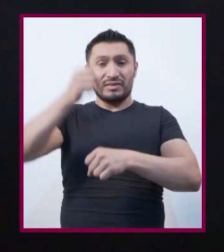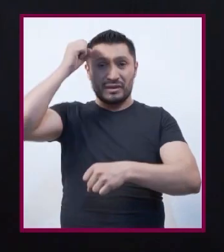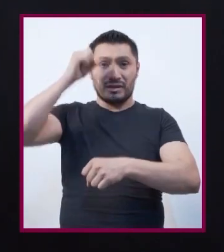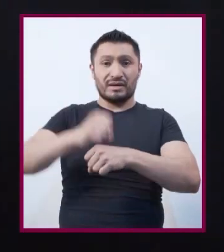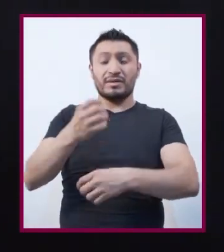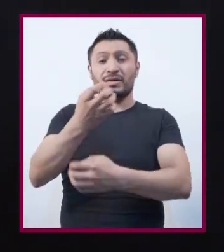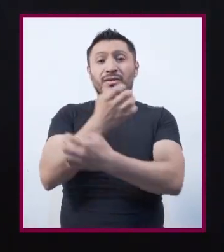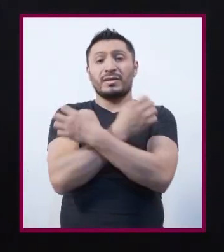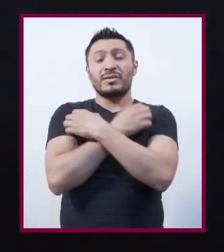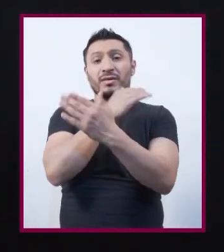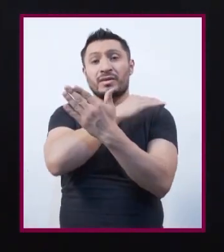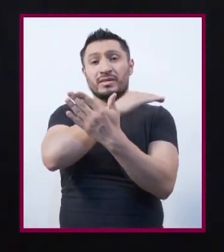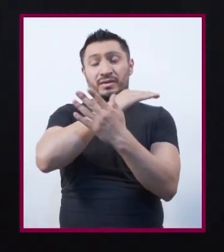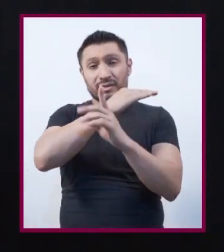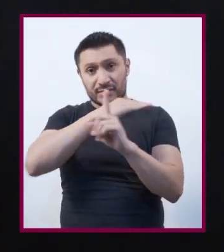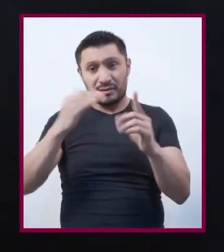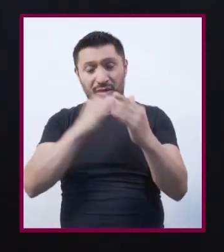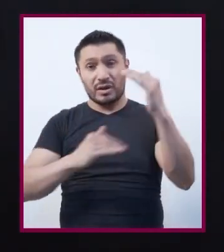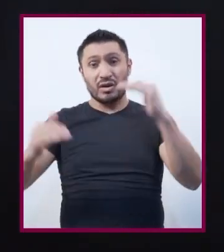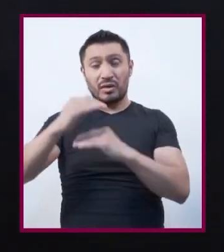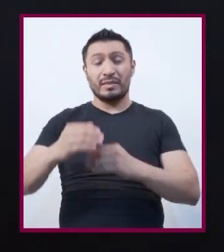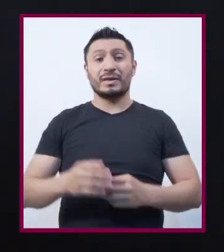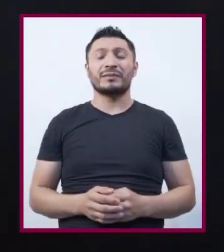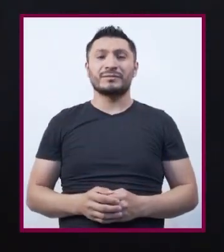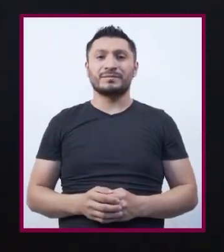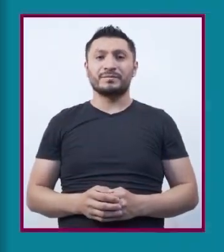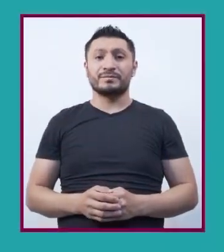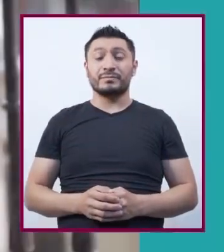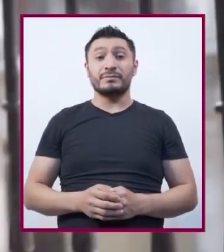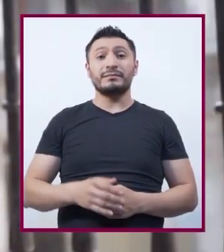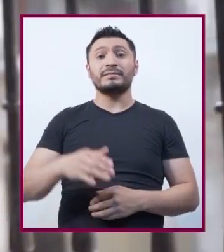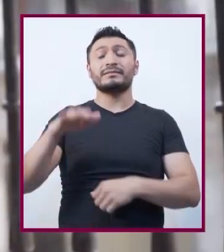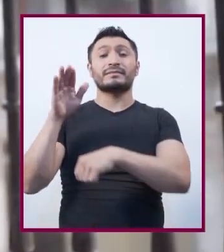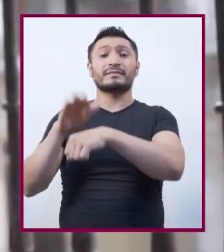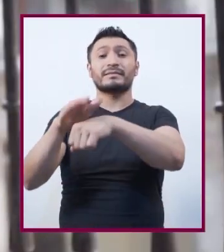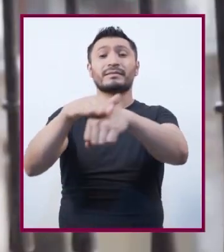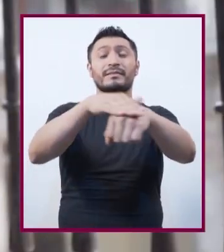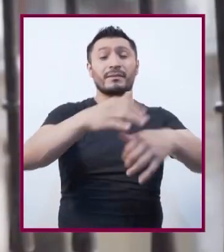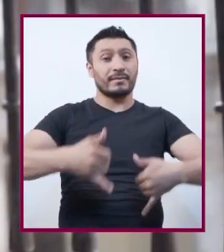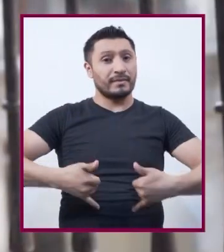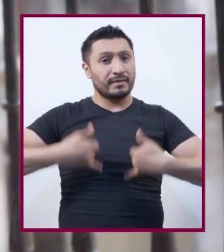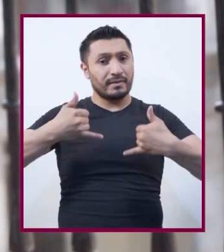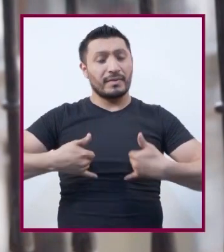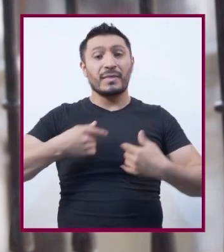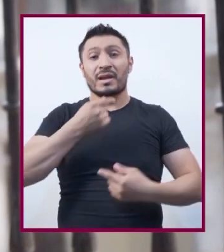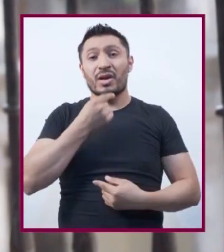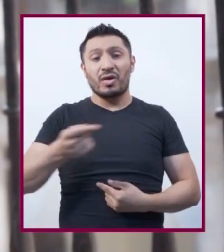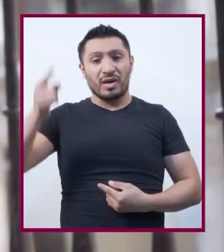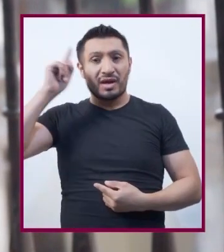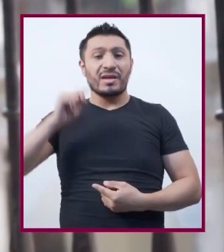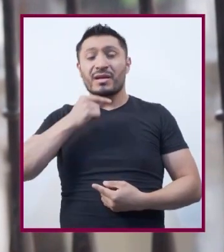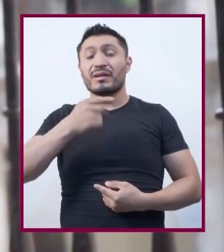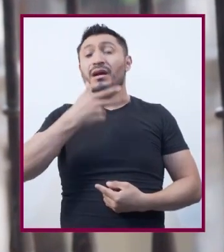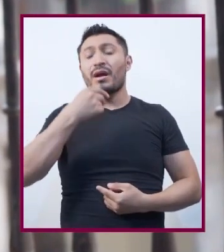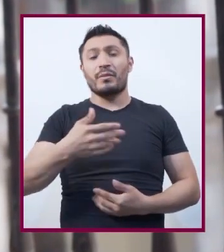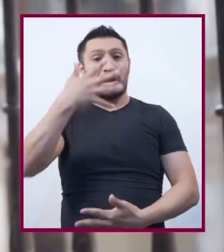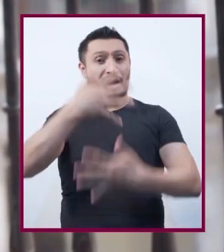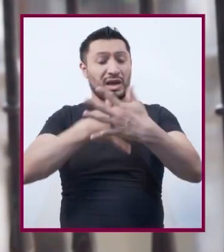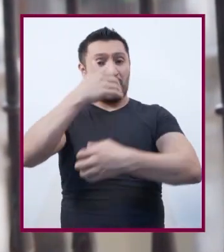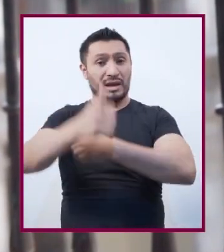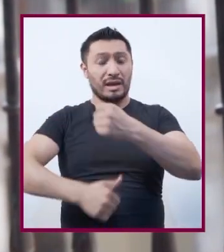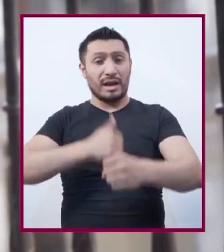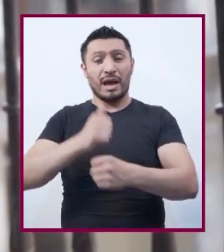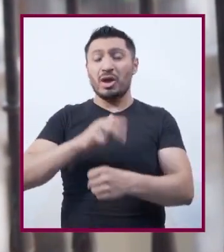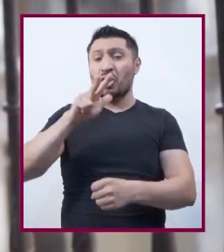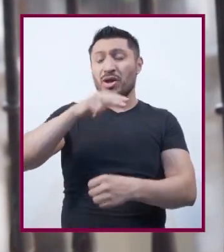del subsecretario de Educación Media Superior para ustedes. Quiero dirigirme a los jóvenes, a estas niñas